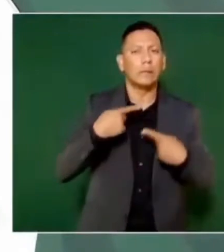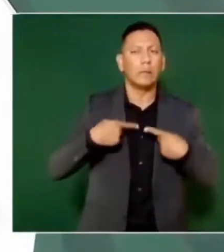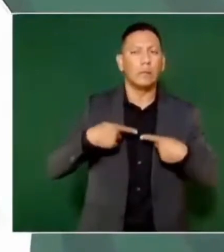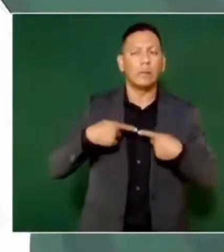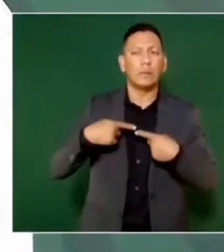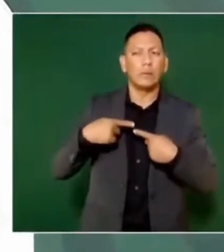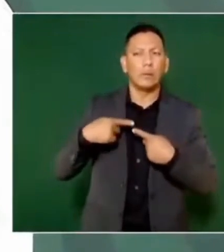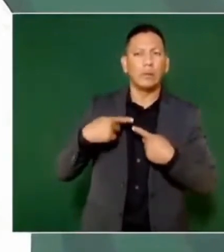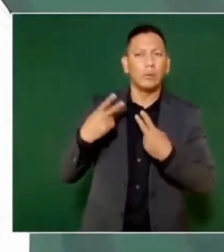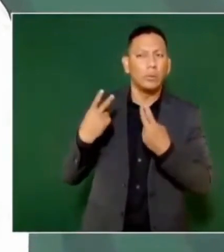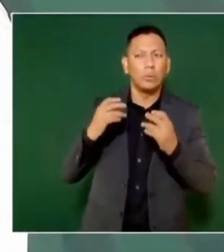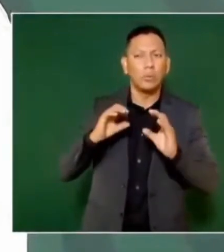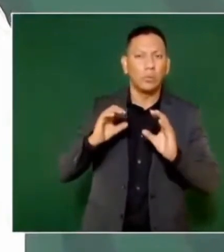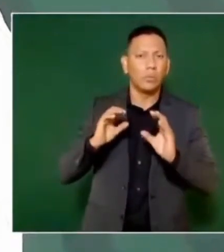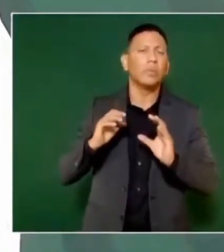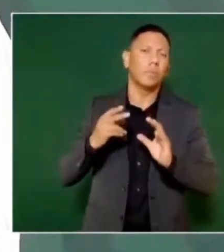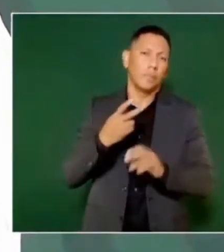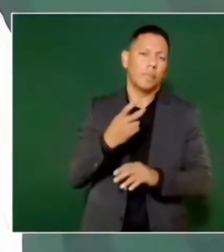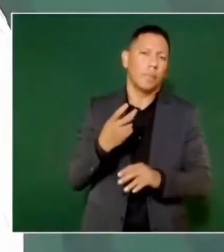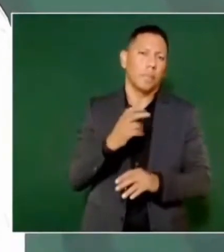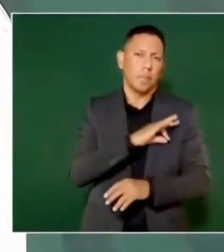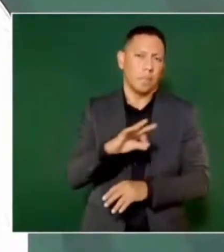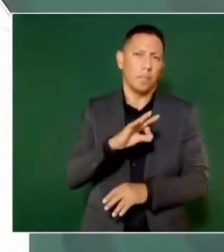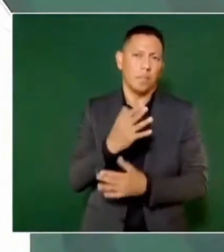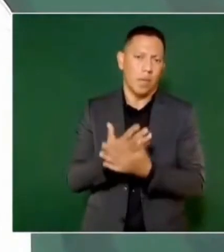se pueden hacer muchas cosas.